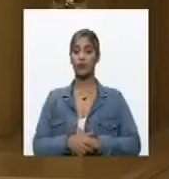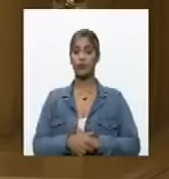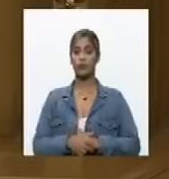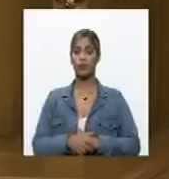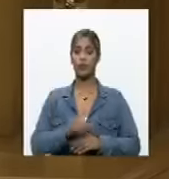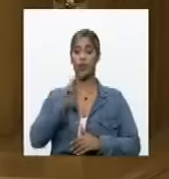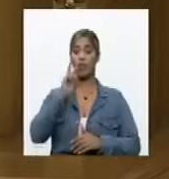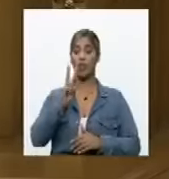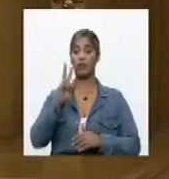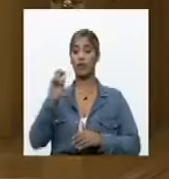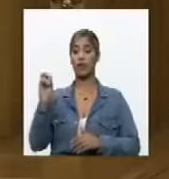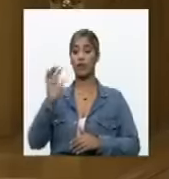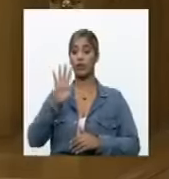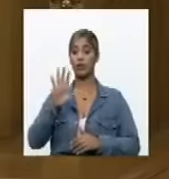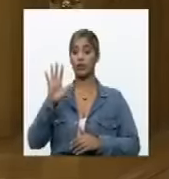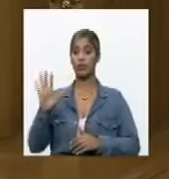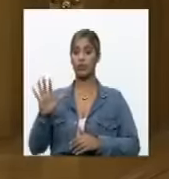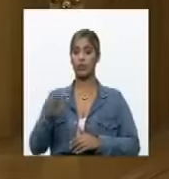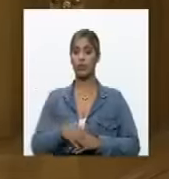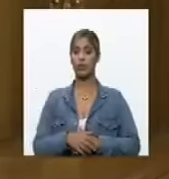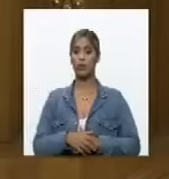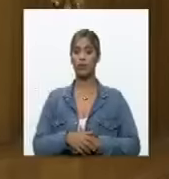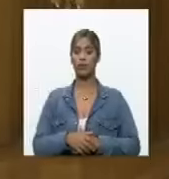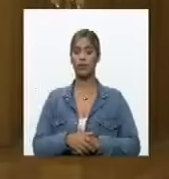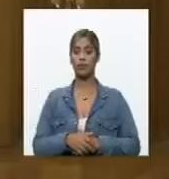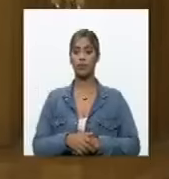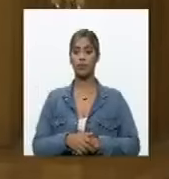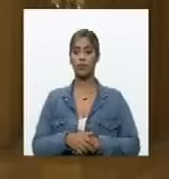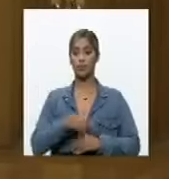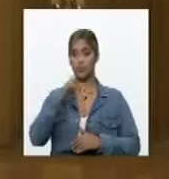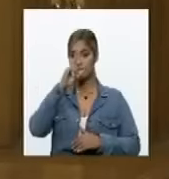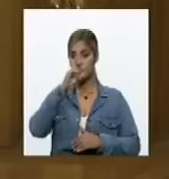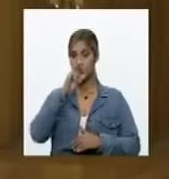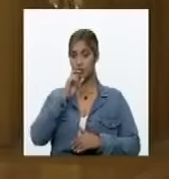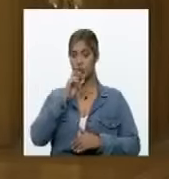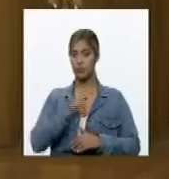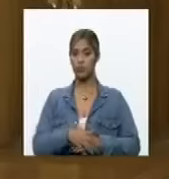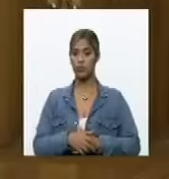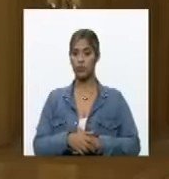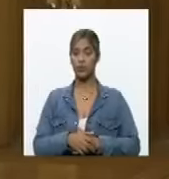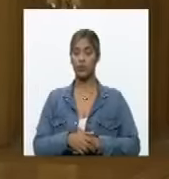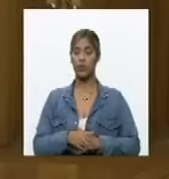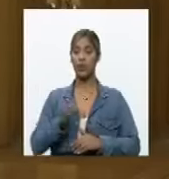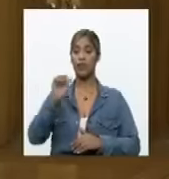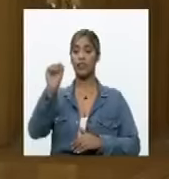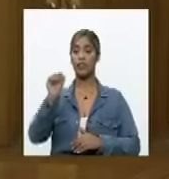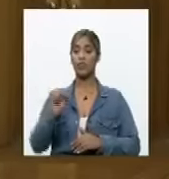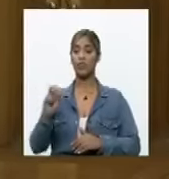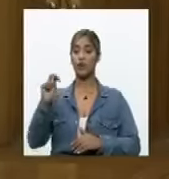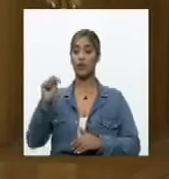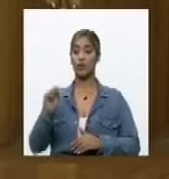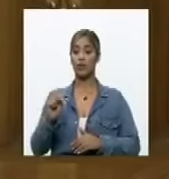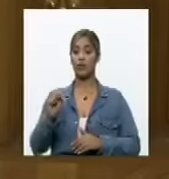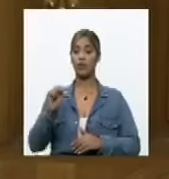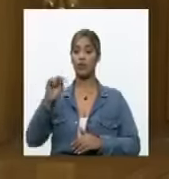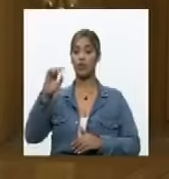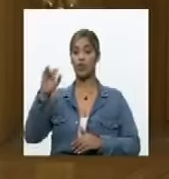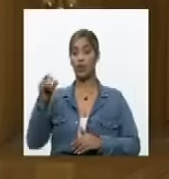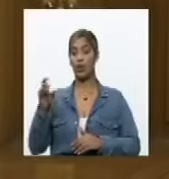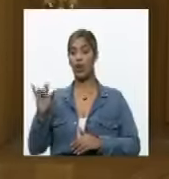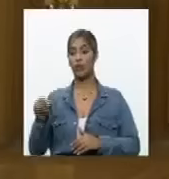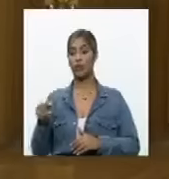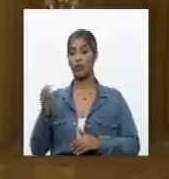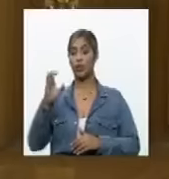255 años del natalicio del maestro Simón Rodríguez. Simón Narciso de Jesús Carreño Rodríguez. Caracas,